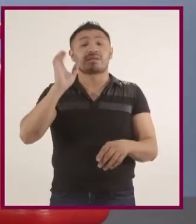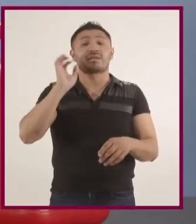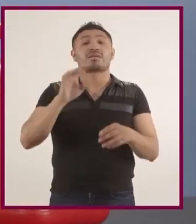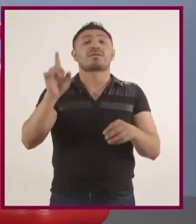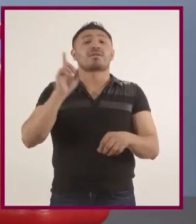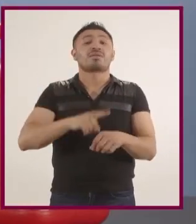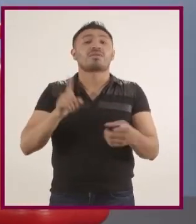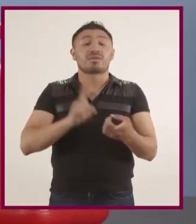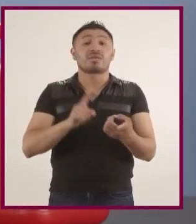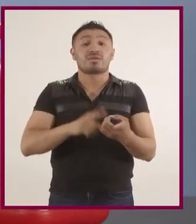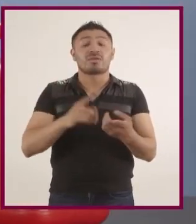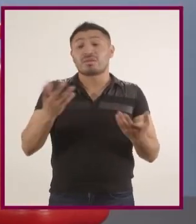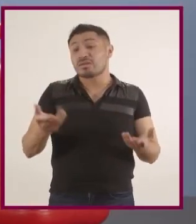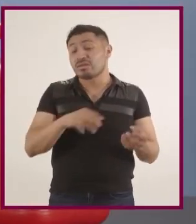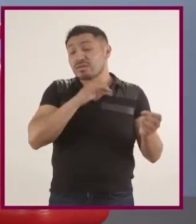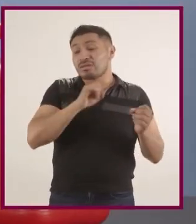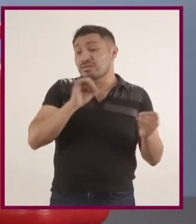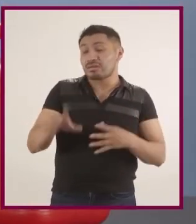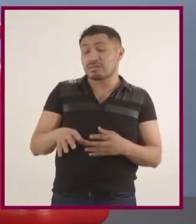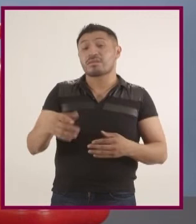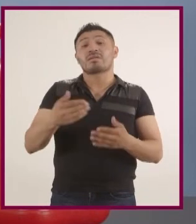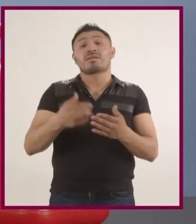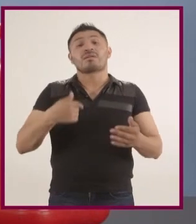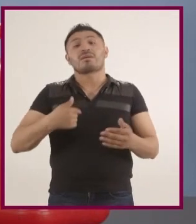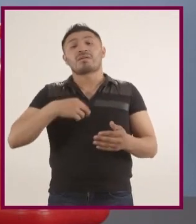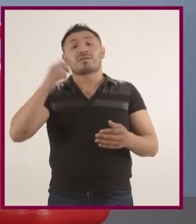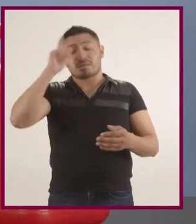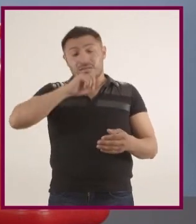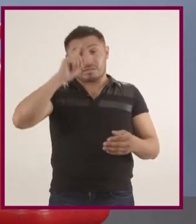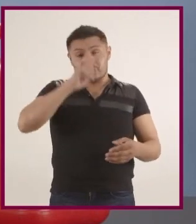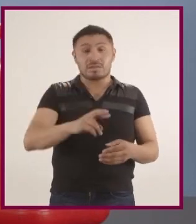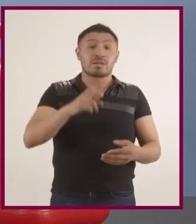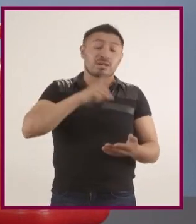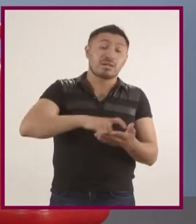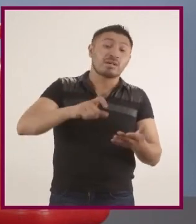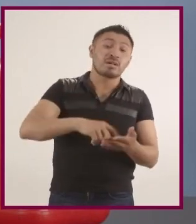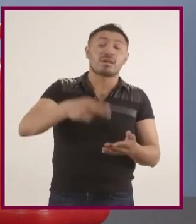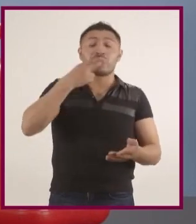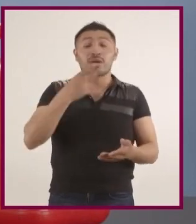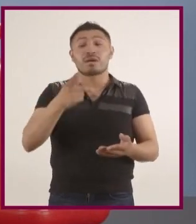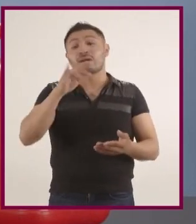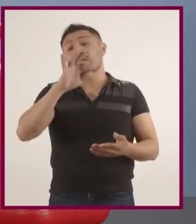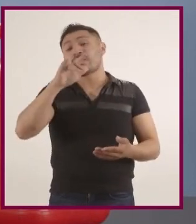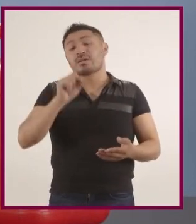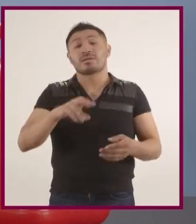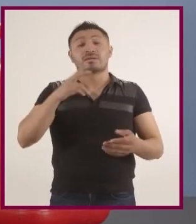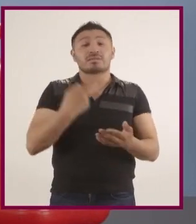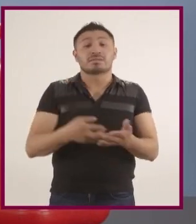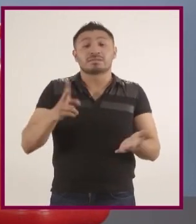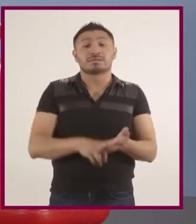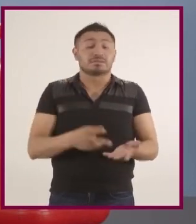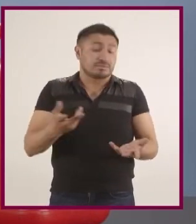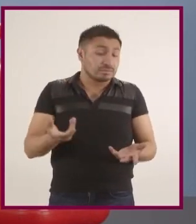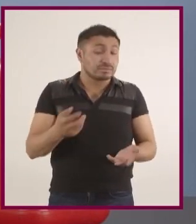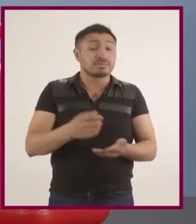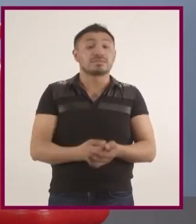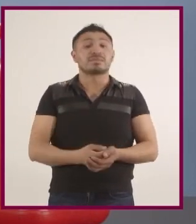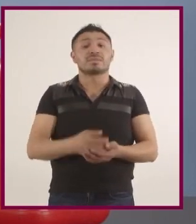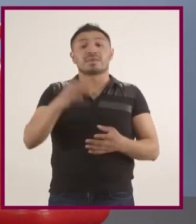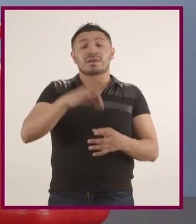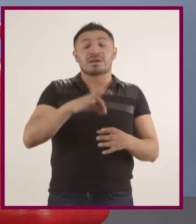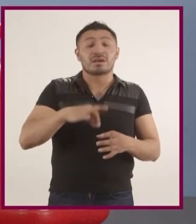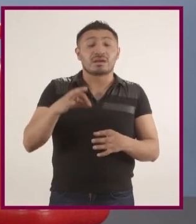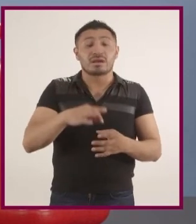Antes que nada debo sugerirles que mejor compren news en pilas recargables ya que además de ahorrar dinero evitan que siguen produciendo en el mundo